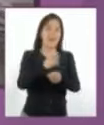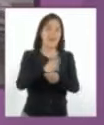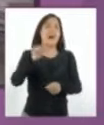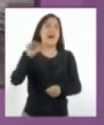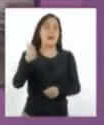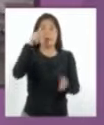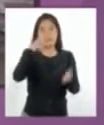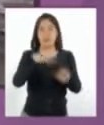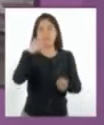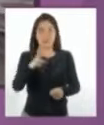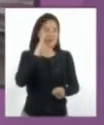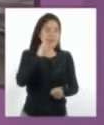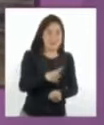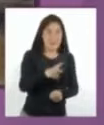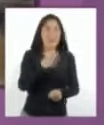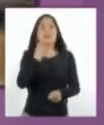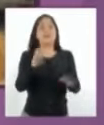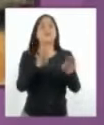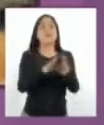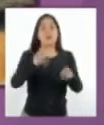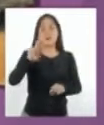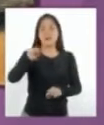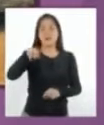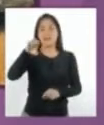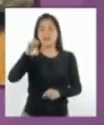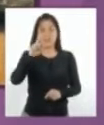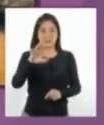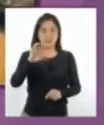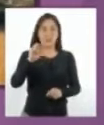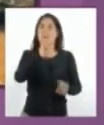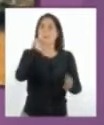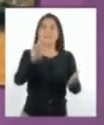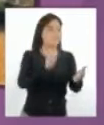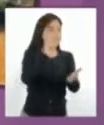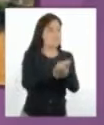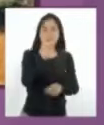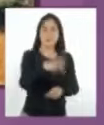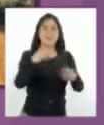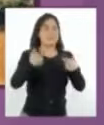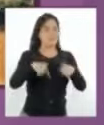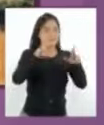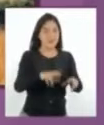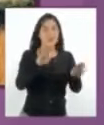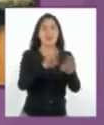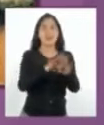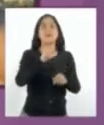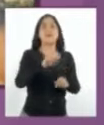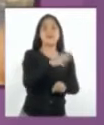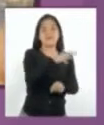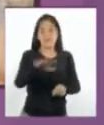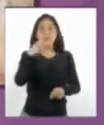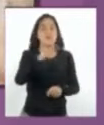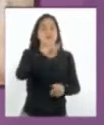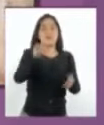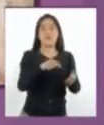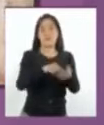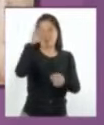2010, fueron declaradas por la UNESCO Patrimonio Mundial en la categoría de Paisaje Cultural.